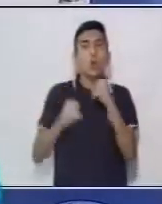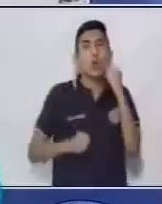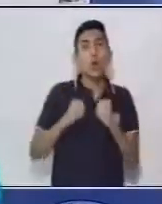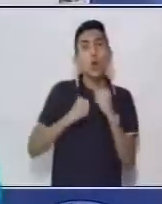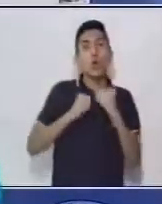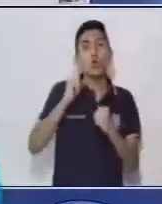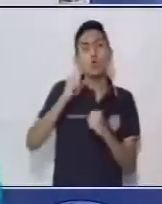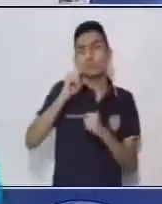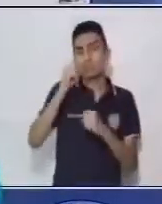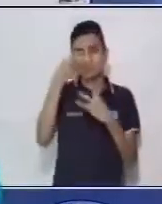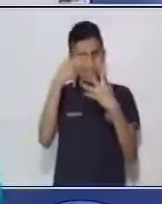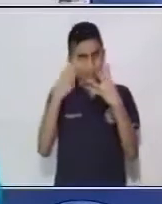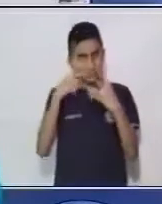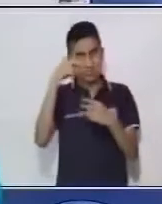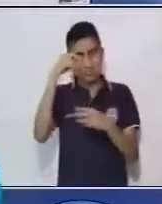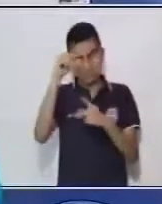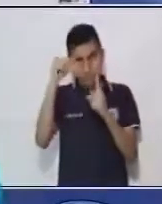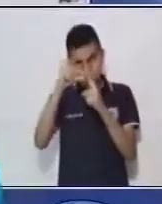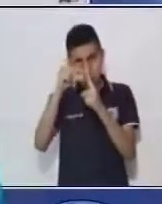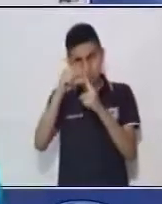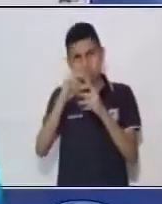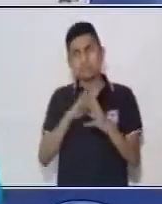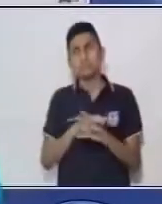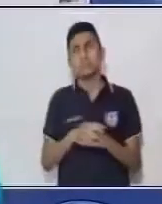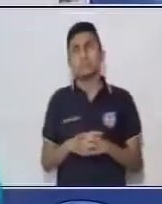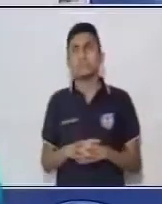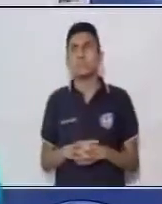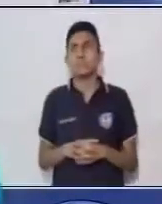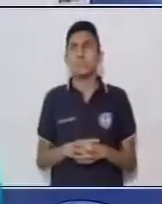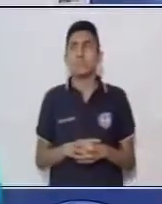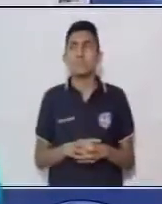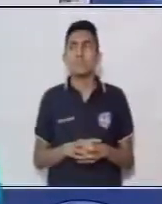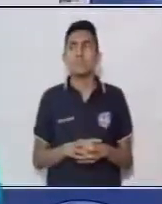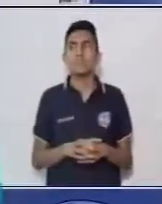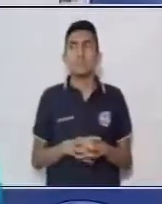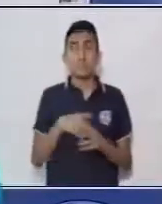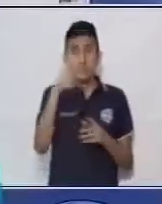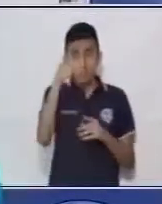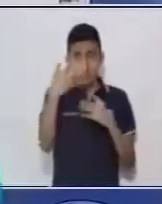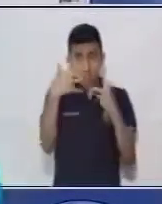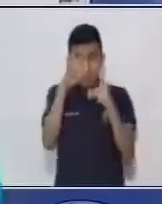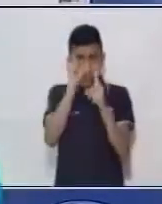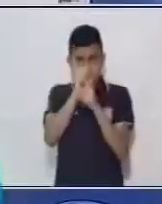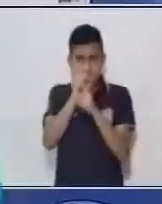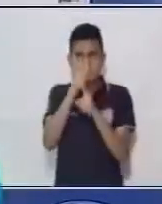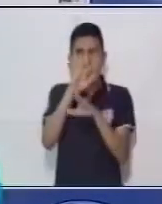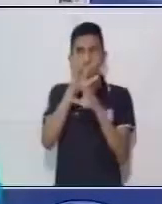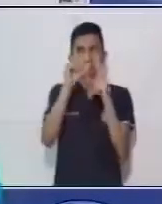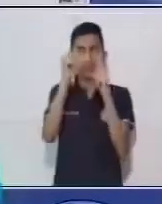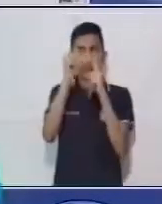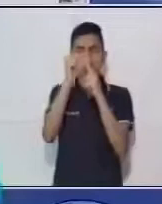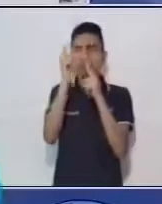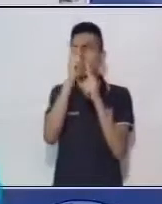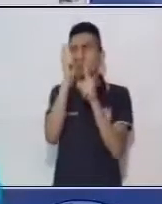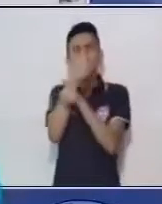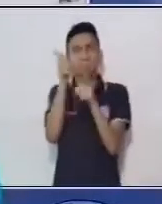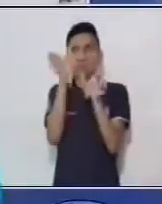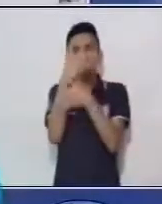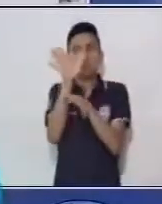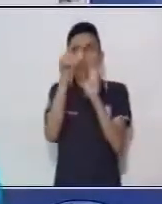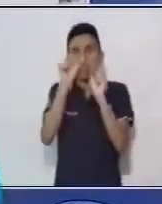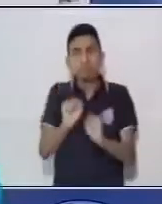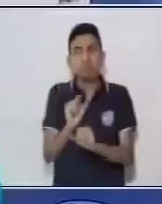esas palabras van tildadas, y despertó va tildado. Aparte, si te das cuenta, las demás palabras no las podemos